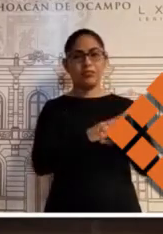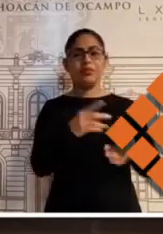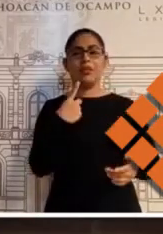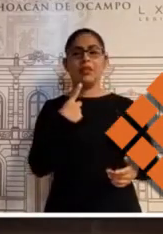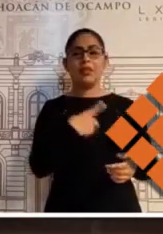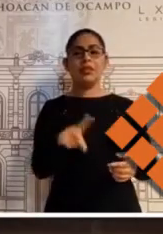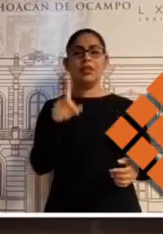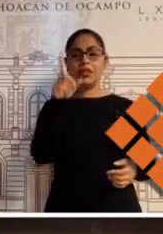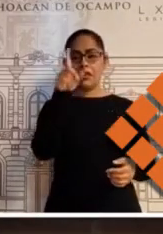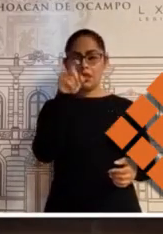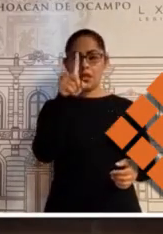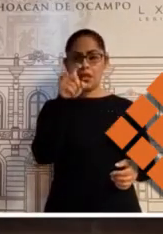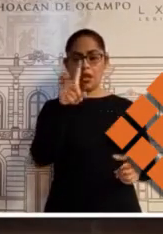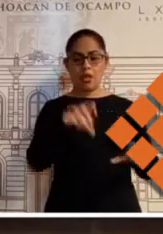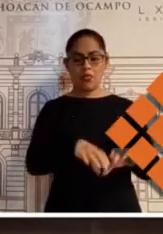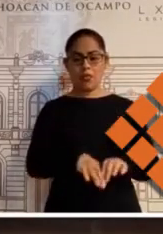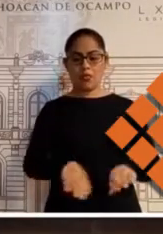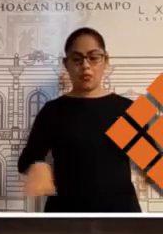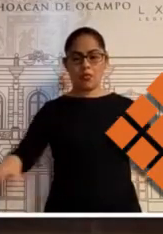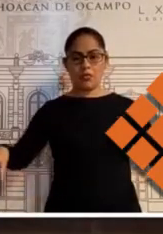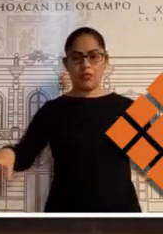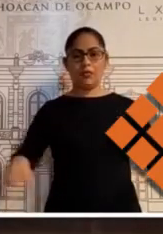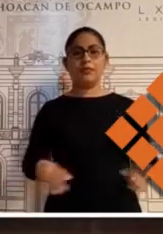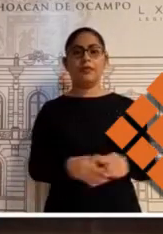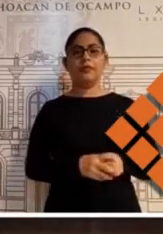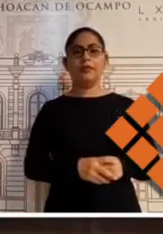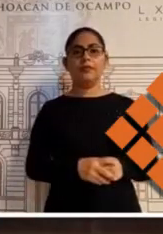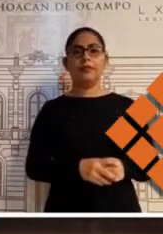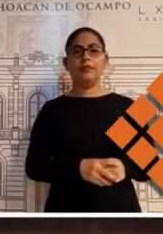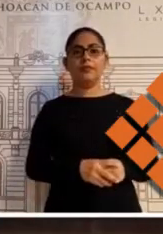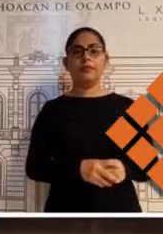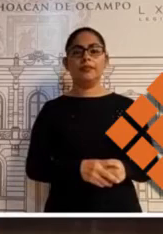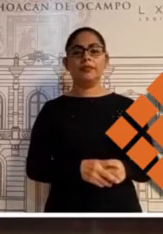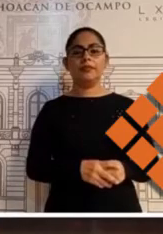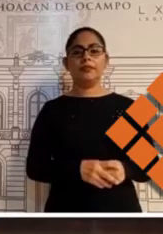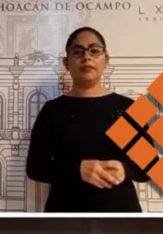de agua potable. Normalmente lo que ocurre